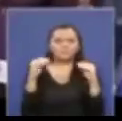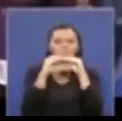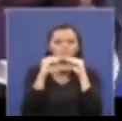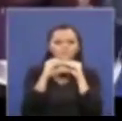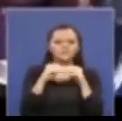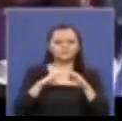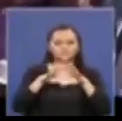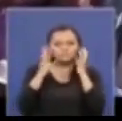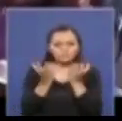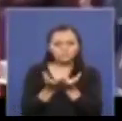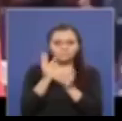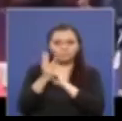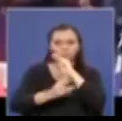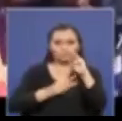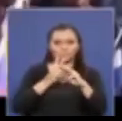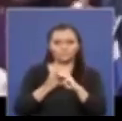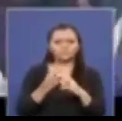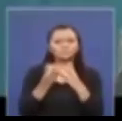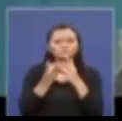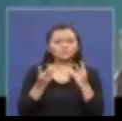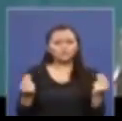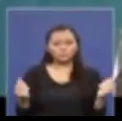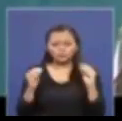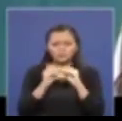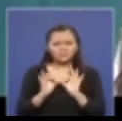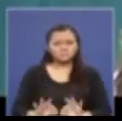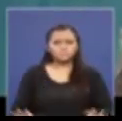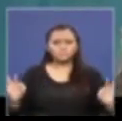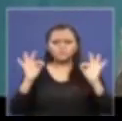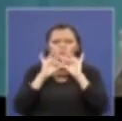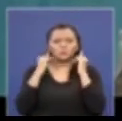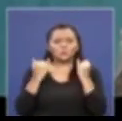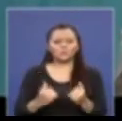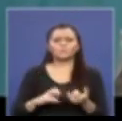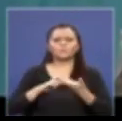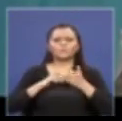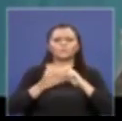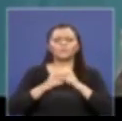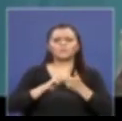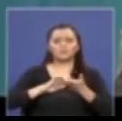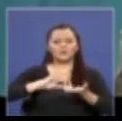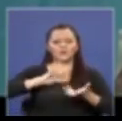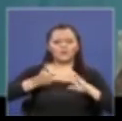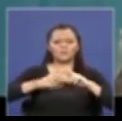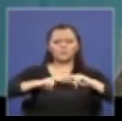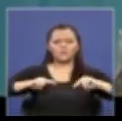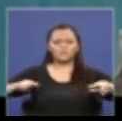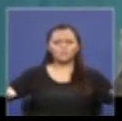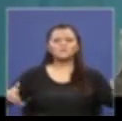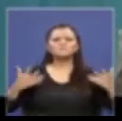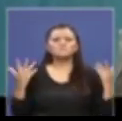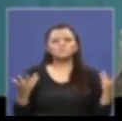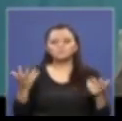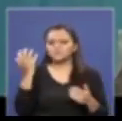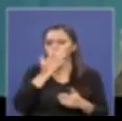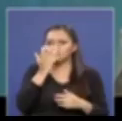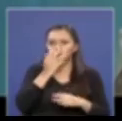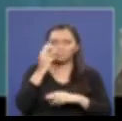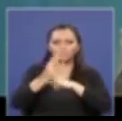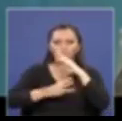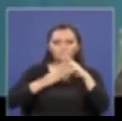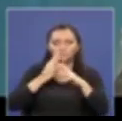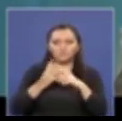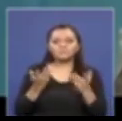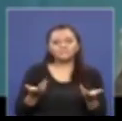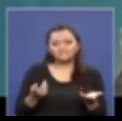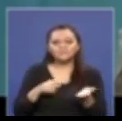madre tierra, compañeros. La solución más importante para el problema del cambio climático, el calentamiento global,